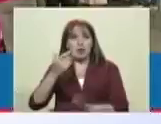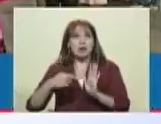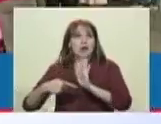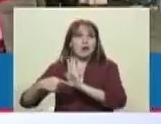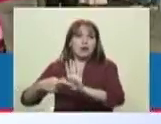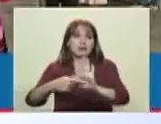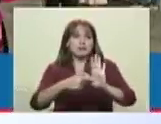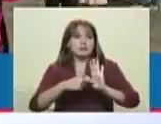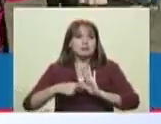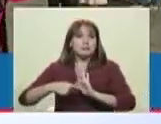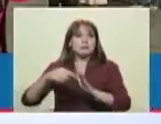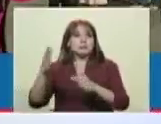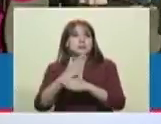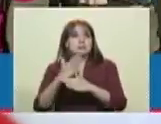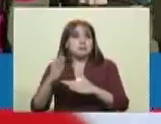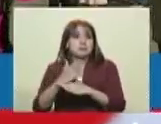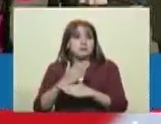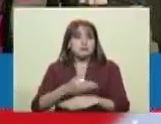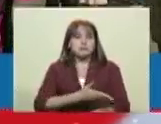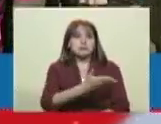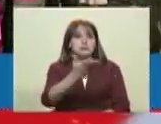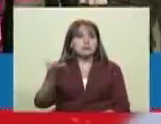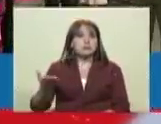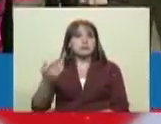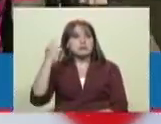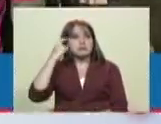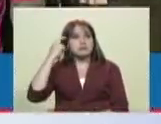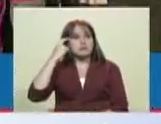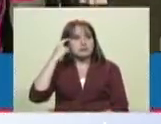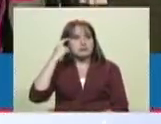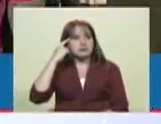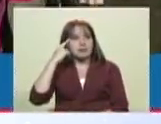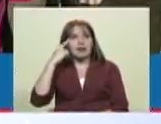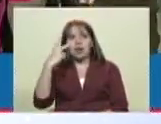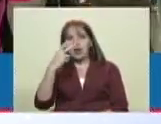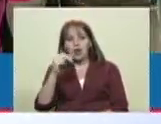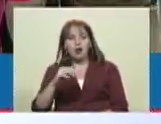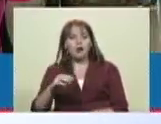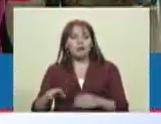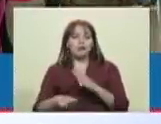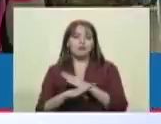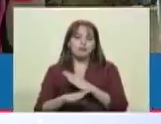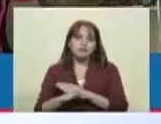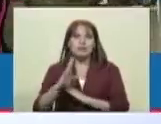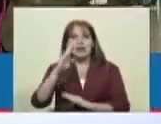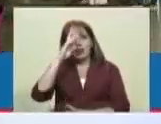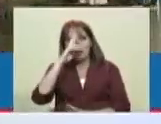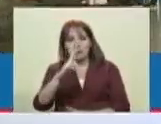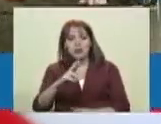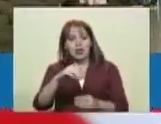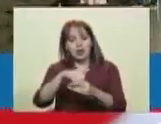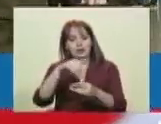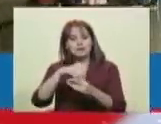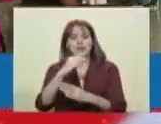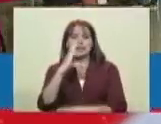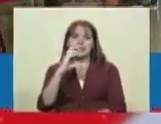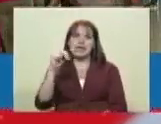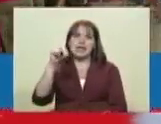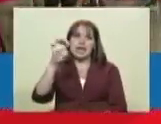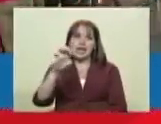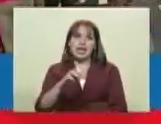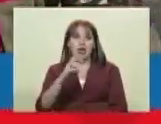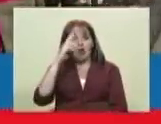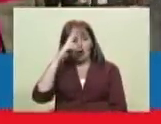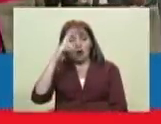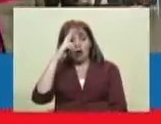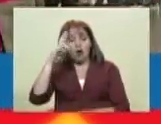pudiéramos compartir con ustedes lo que sabemos, pero no podemos. Somos respetuosos del poder electoral.